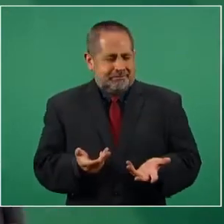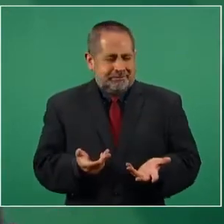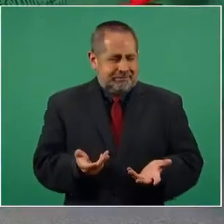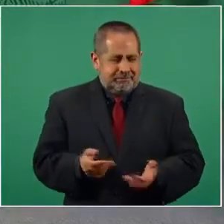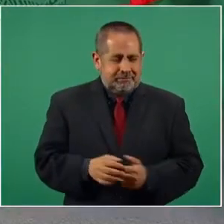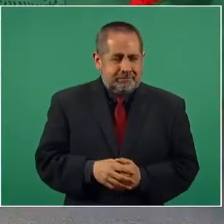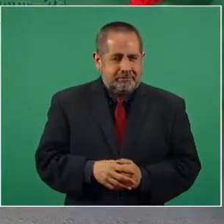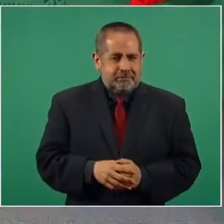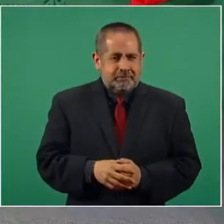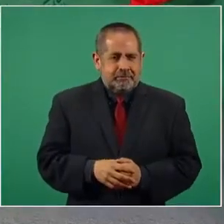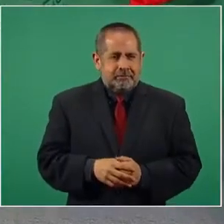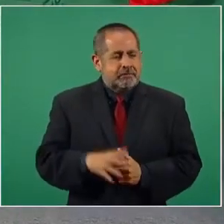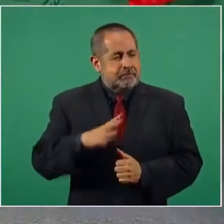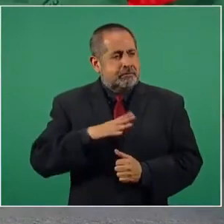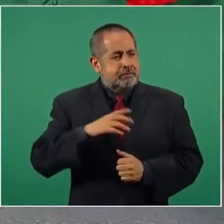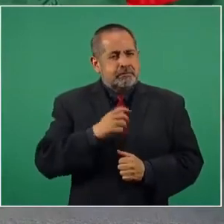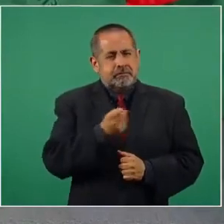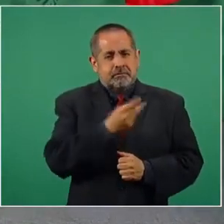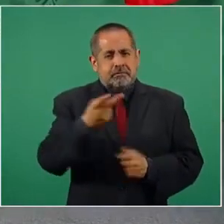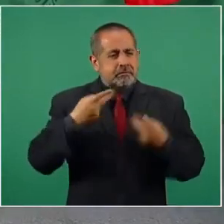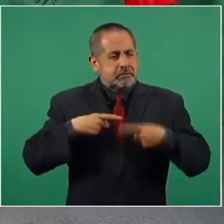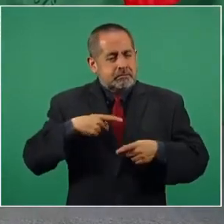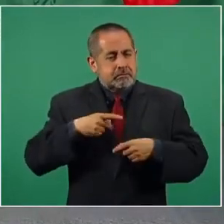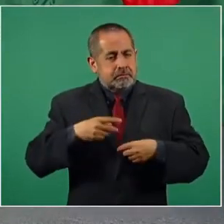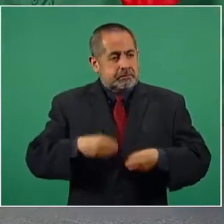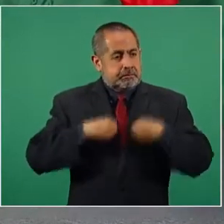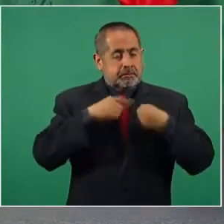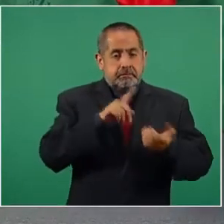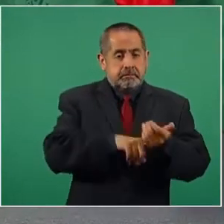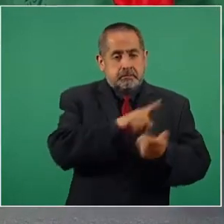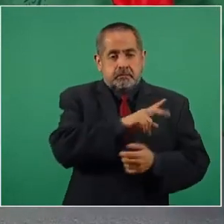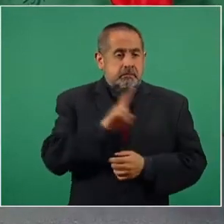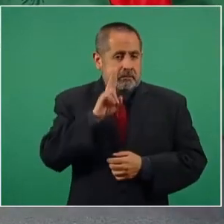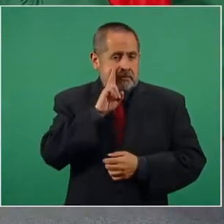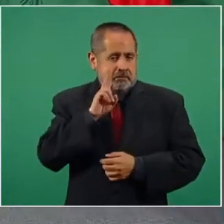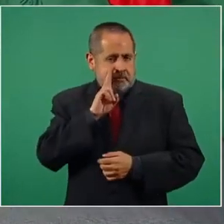Hay gente en Houston